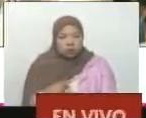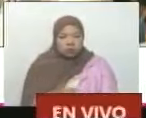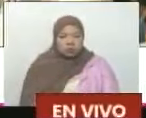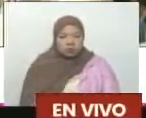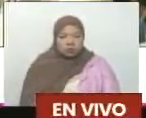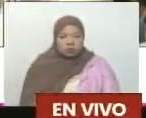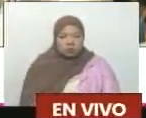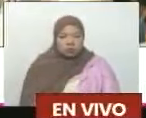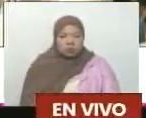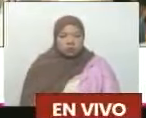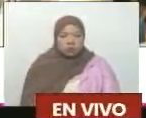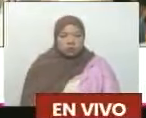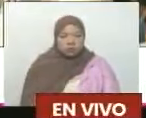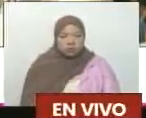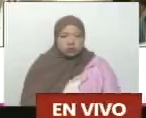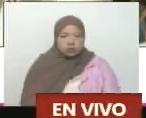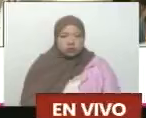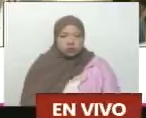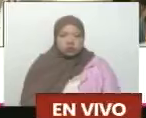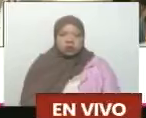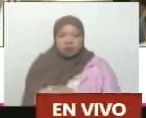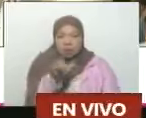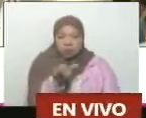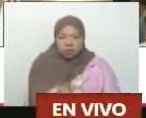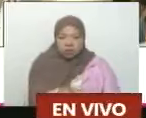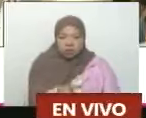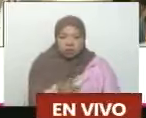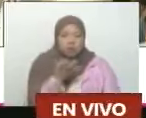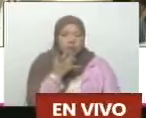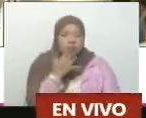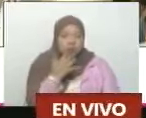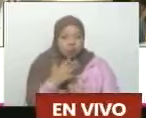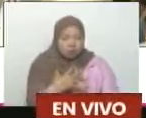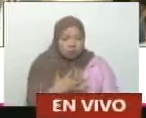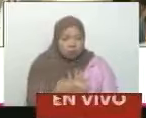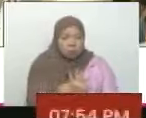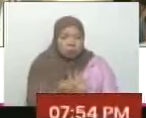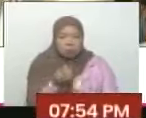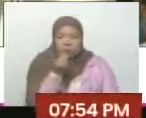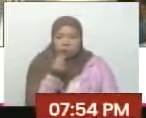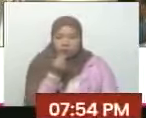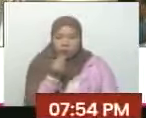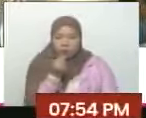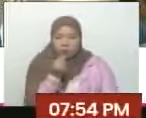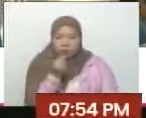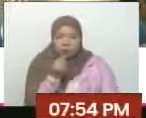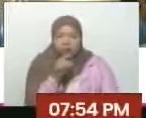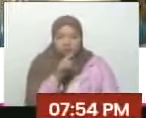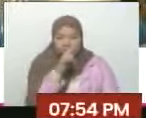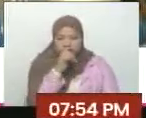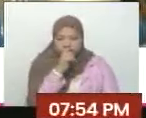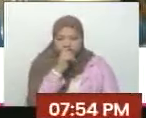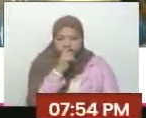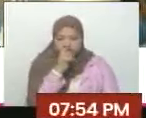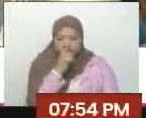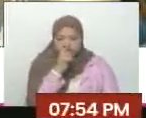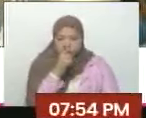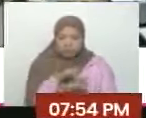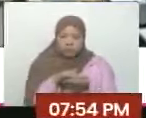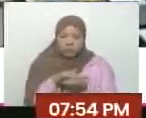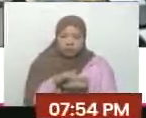Ya, ahorita lo hablamos con una gente. Por ejemplo, el alimento, el abastecimiento que ustedes ven,